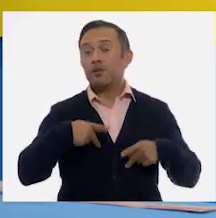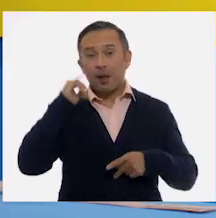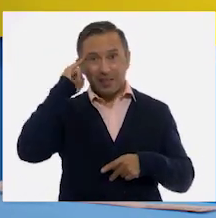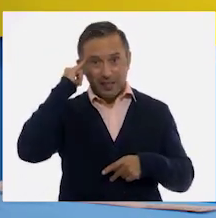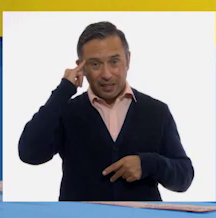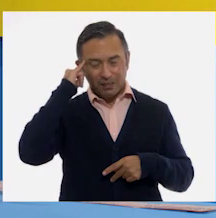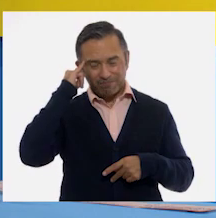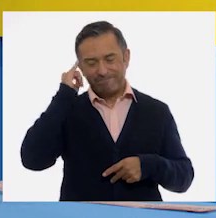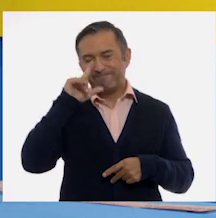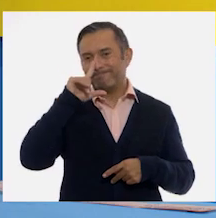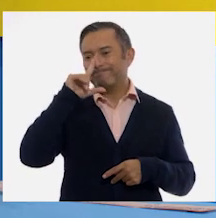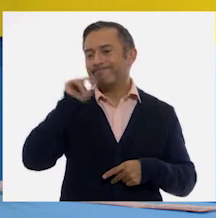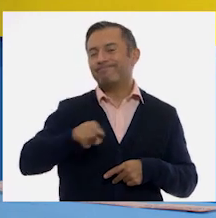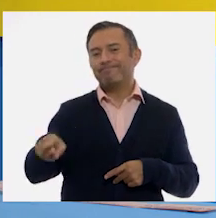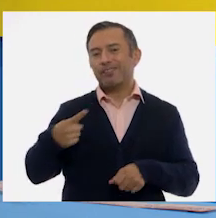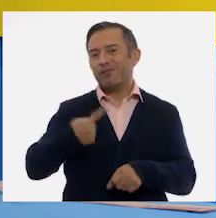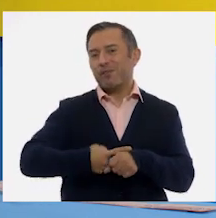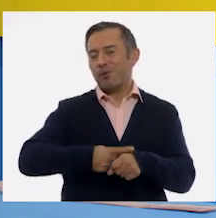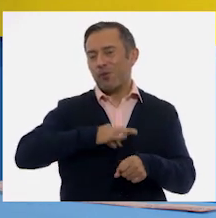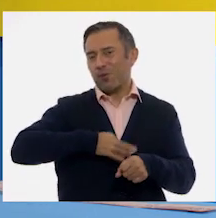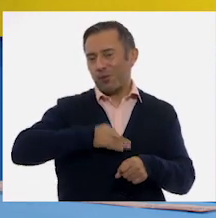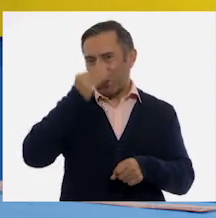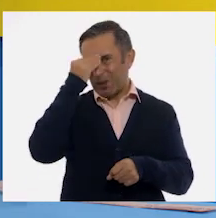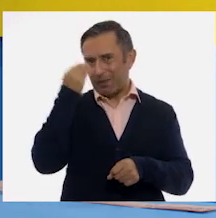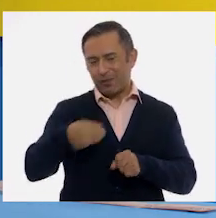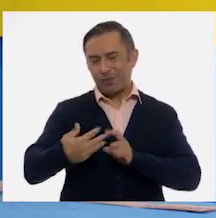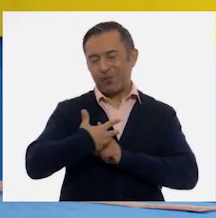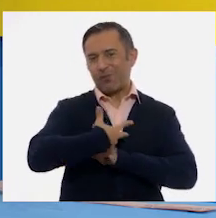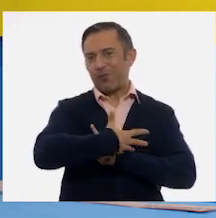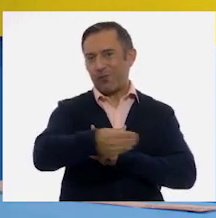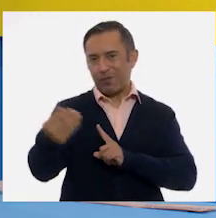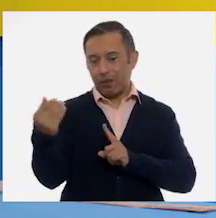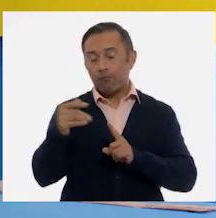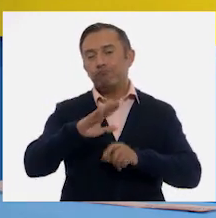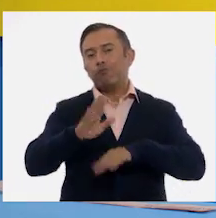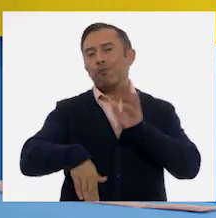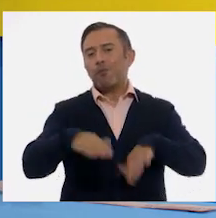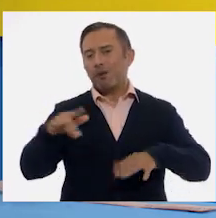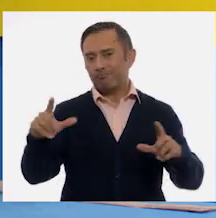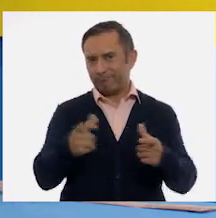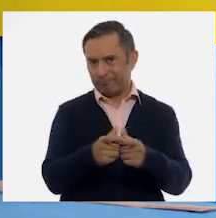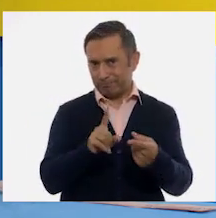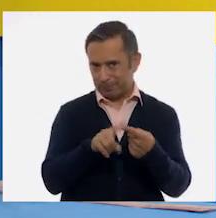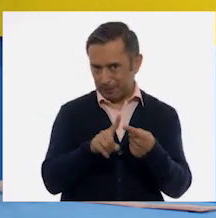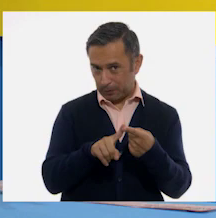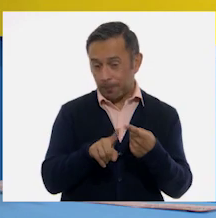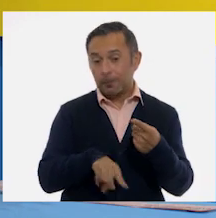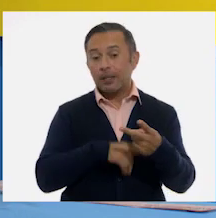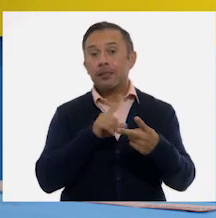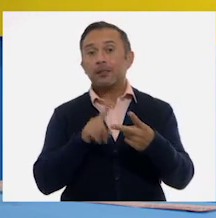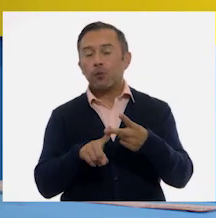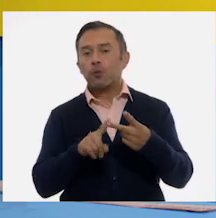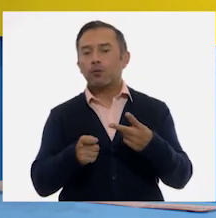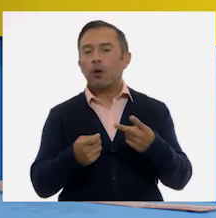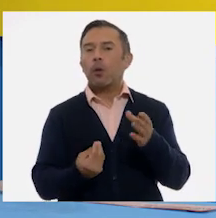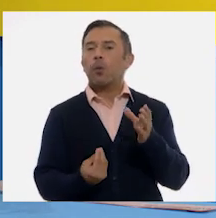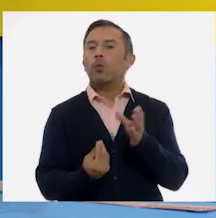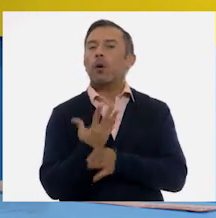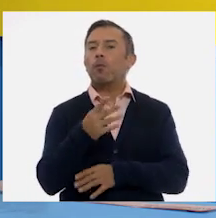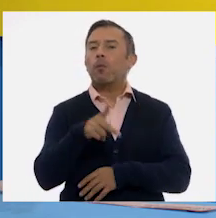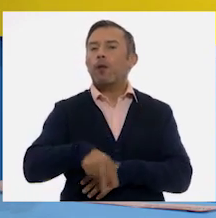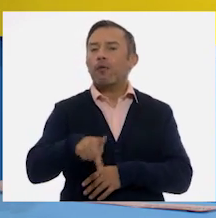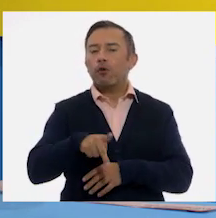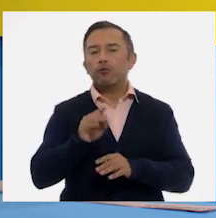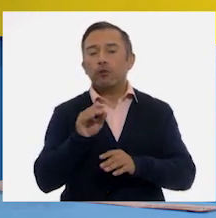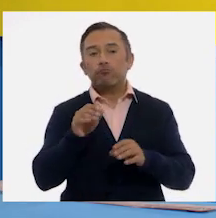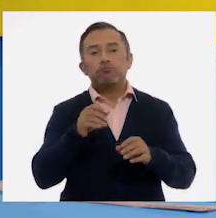por las terribles epidemias que ocurrieron en el siglo XVI. Y la segunda fue la aparición de nuevos pueblos en donde fueron congregados estos